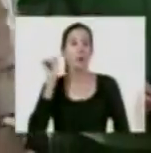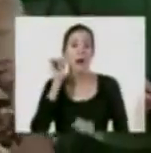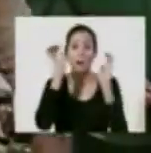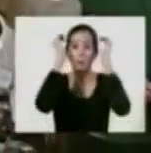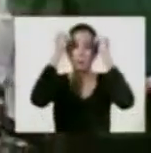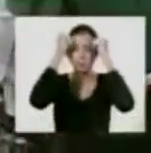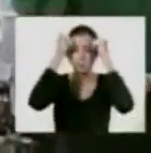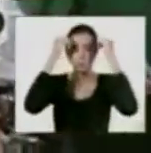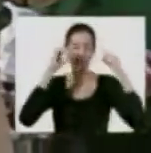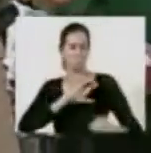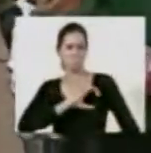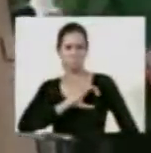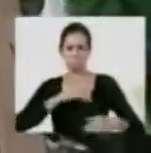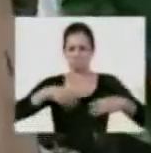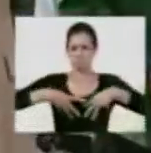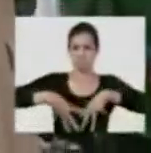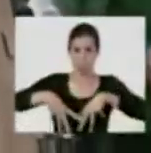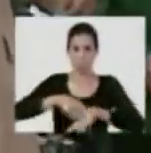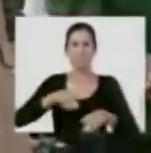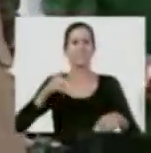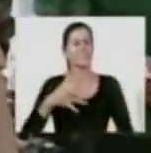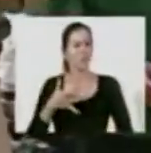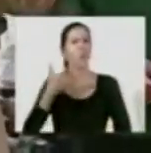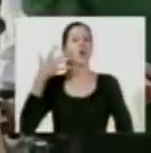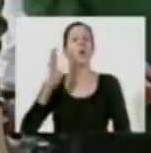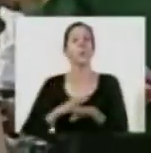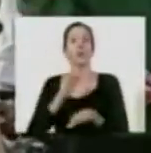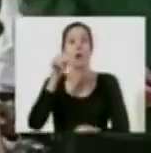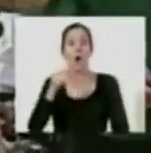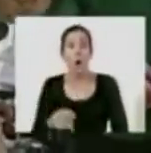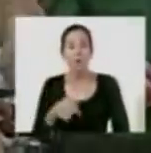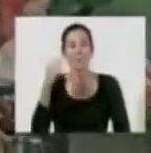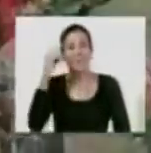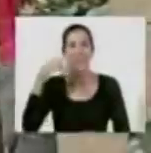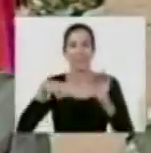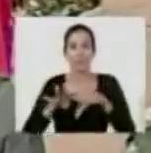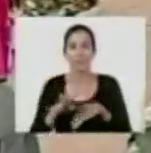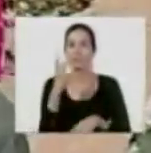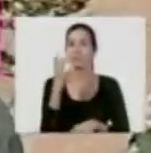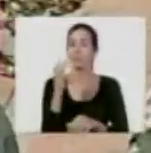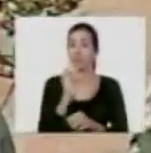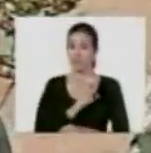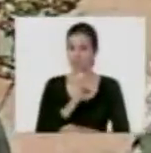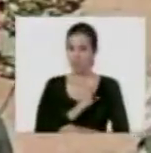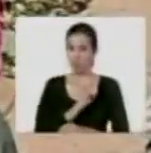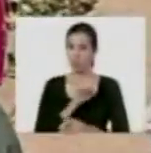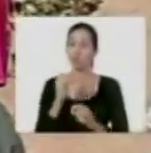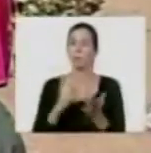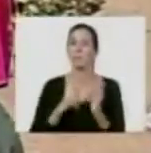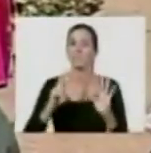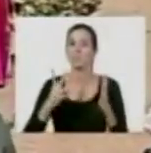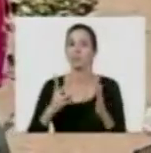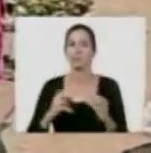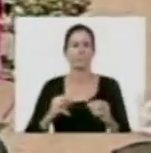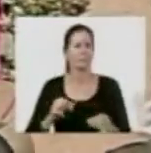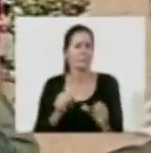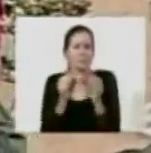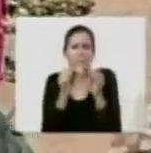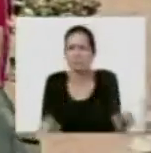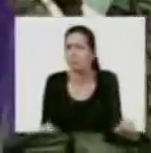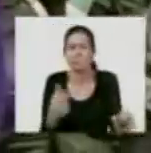soldadas, orgullosos, porque hoy 14 de enero de 2017 estamos escribiendo una página gigante en la